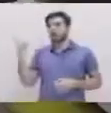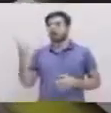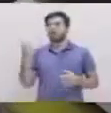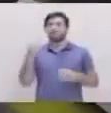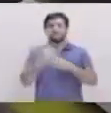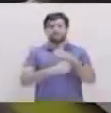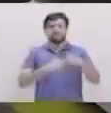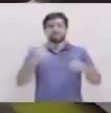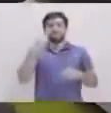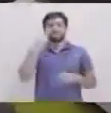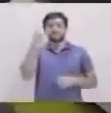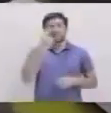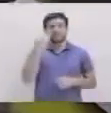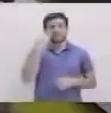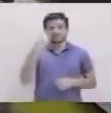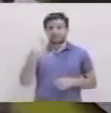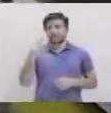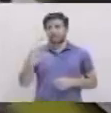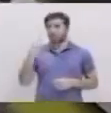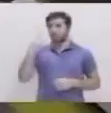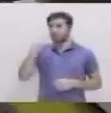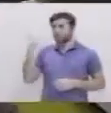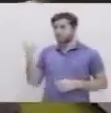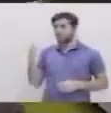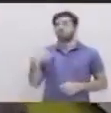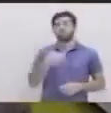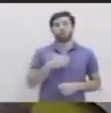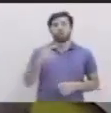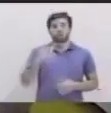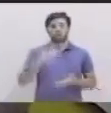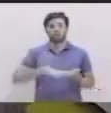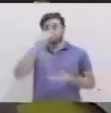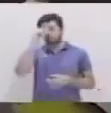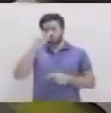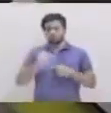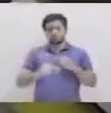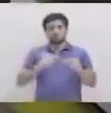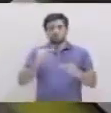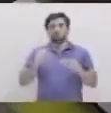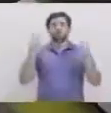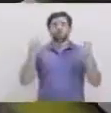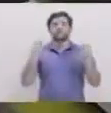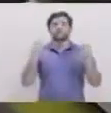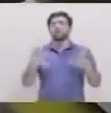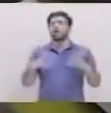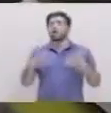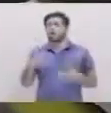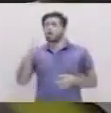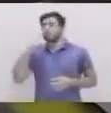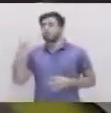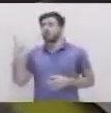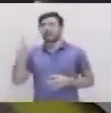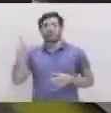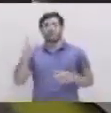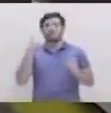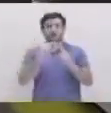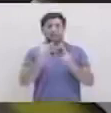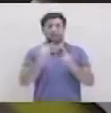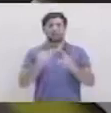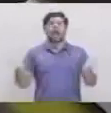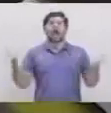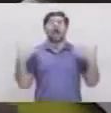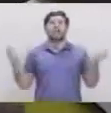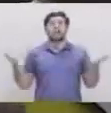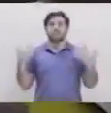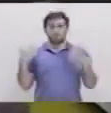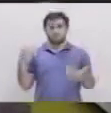¿qué vamos a aprender hoy? Claro, el día de hoy vamos a estar aprendiendo acerca de esta propiedad de los objetos que es el calor. Muchas veces utilizamos